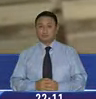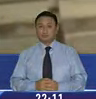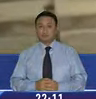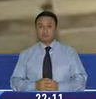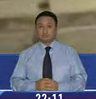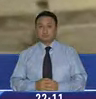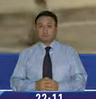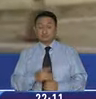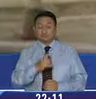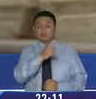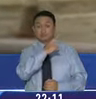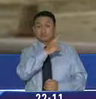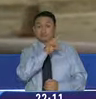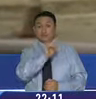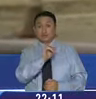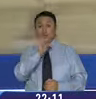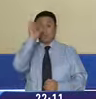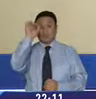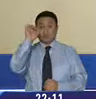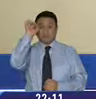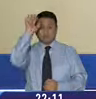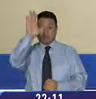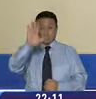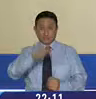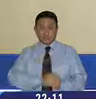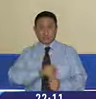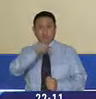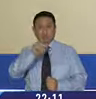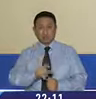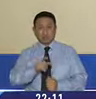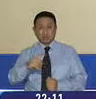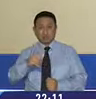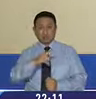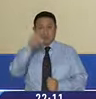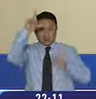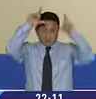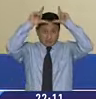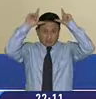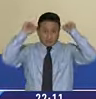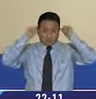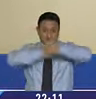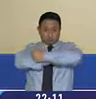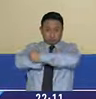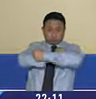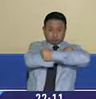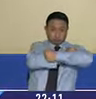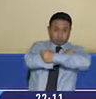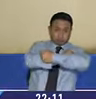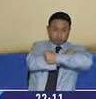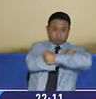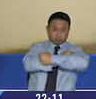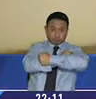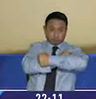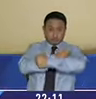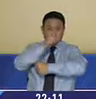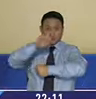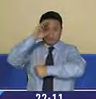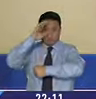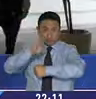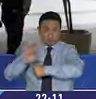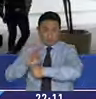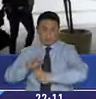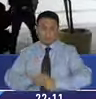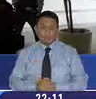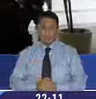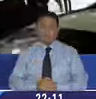Fueron escenas como sacadas de una película de acción. Sujetos armados utilizando a enfermeras como escudos humanos para no ser detenidos por la policía.